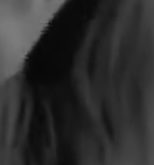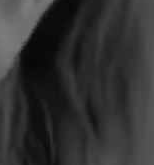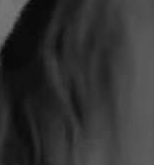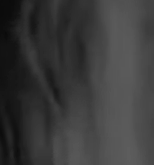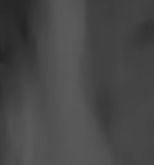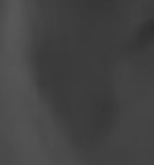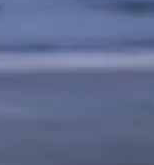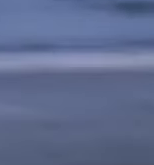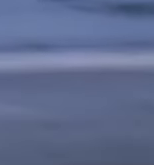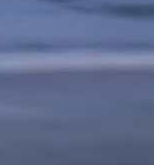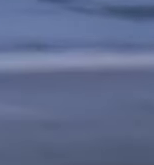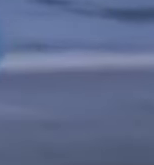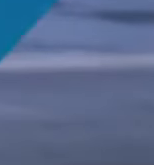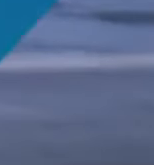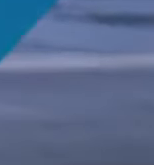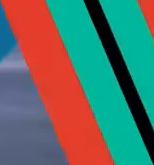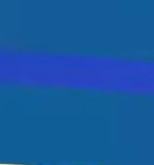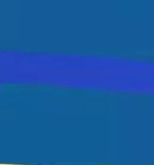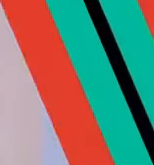de Cortometrajes de México.